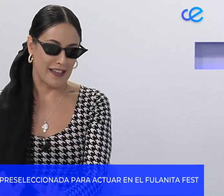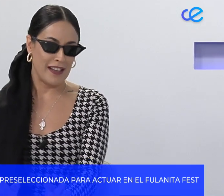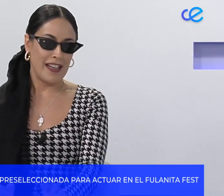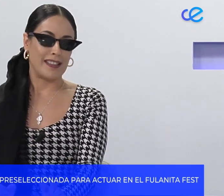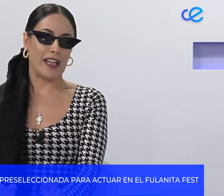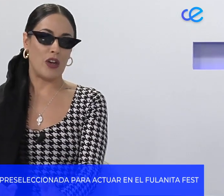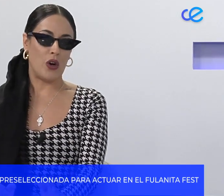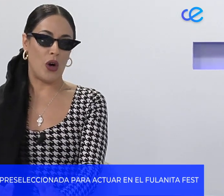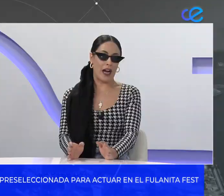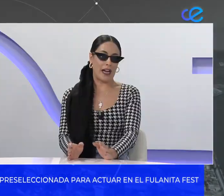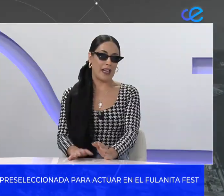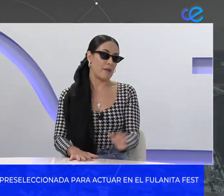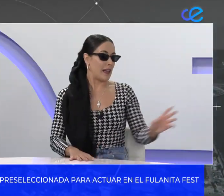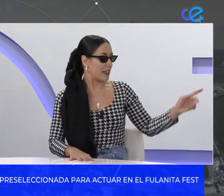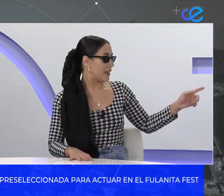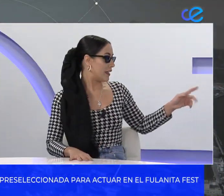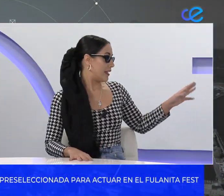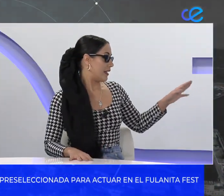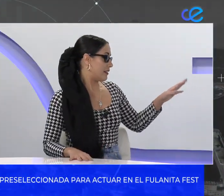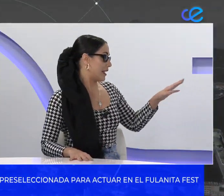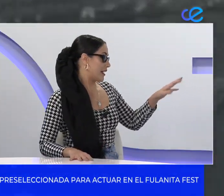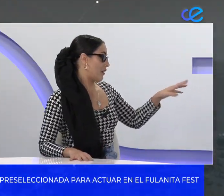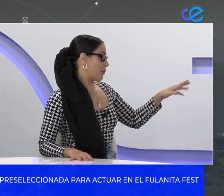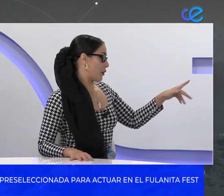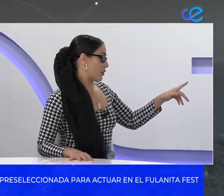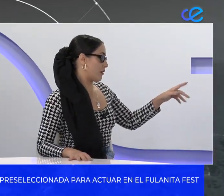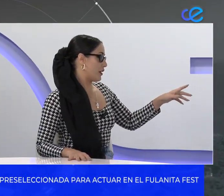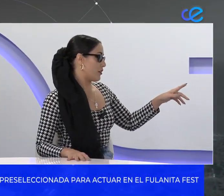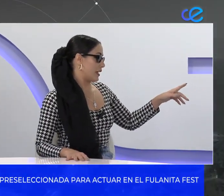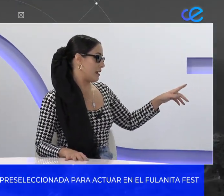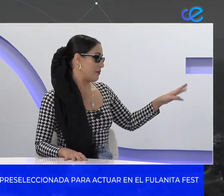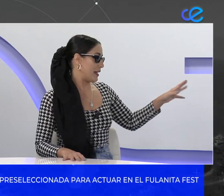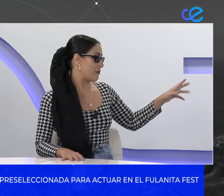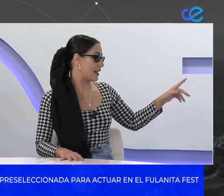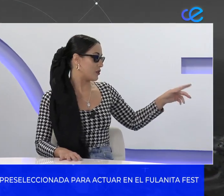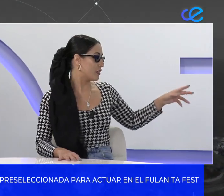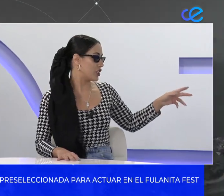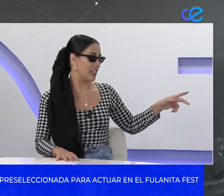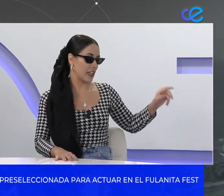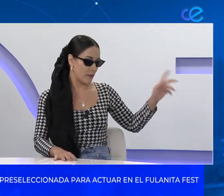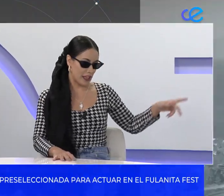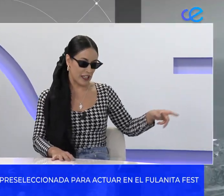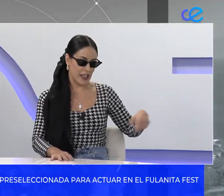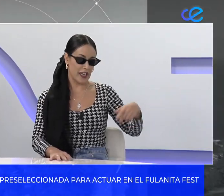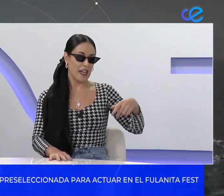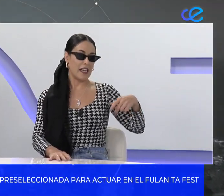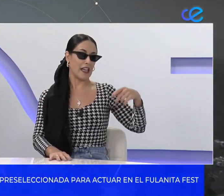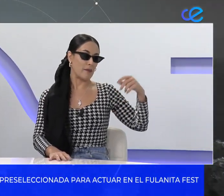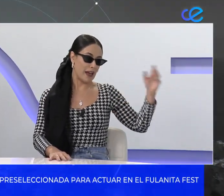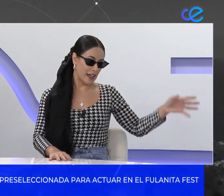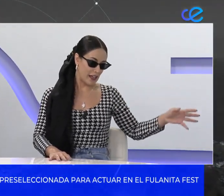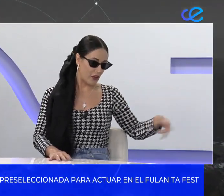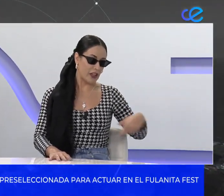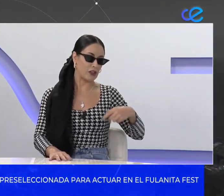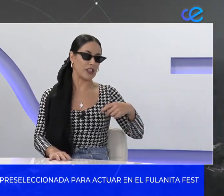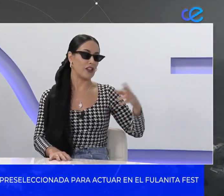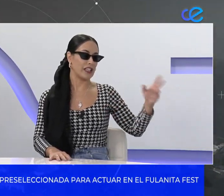caña tengo a a la a la que se ha encargado la producción del vídeo que es Mari swit chill que además es Dj y además